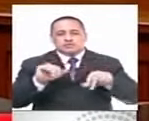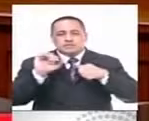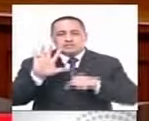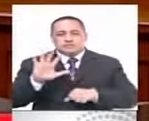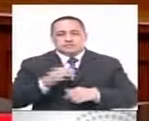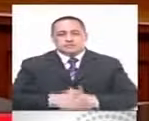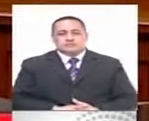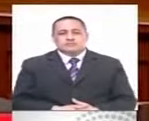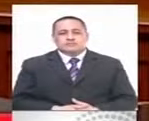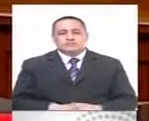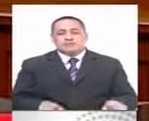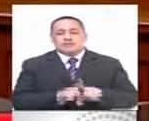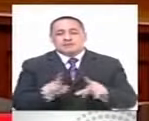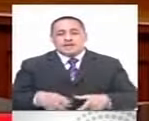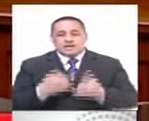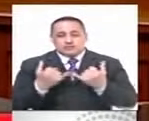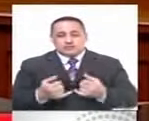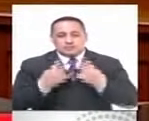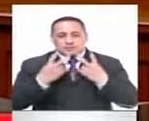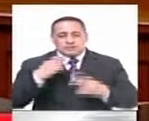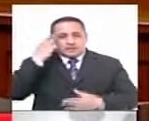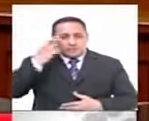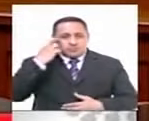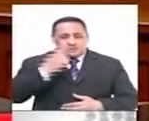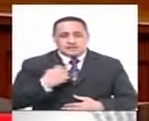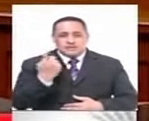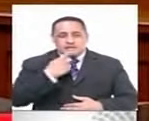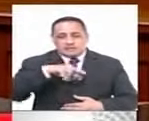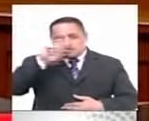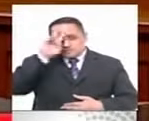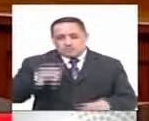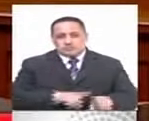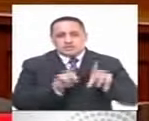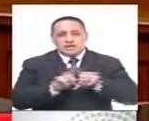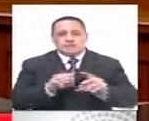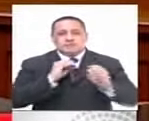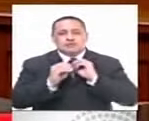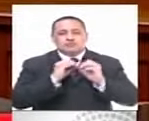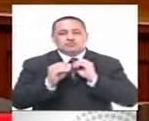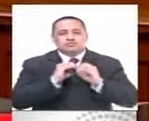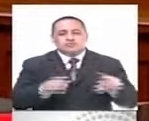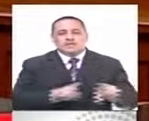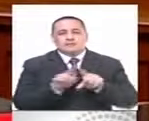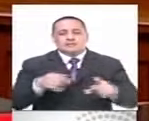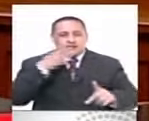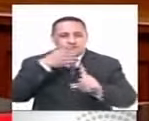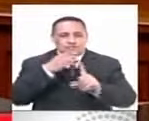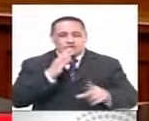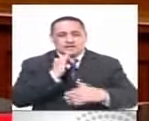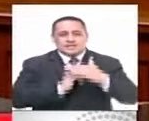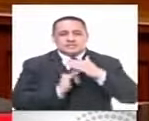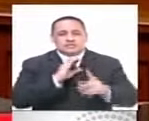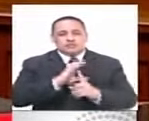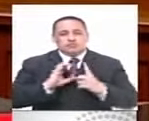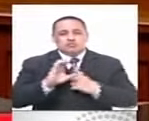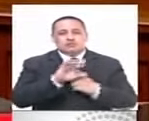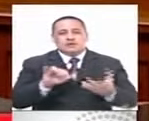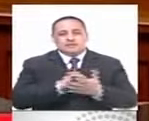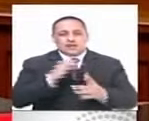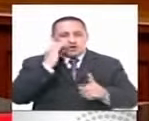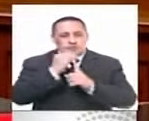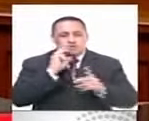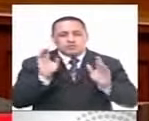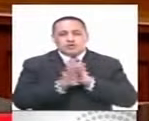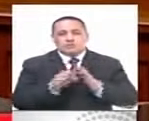29.785. Actualizaremos la Política Nacional para la Transversalización del Enfoque Intercultural, cuyo objetivo